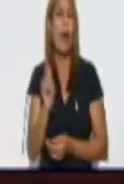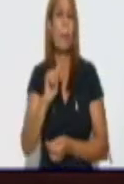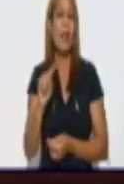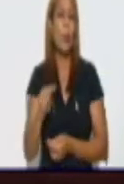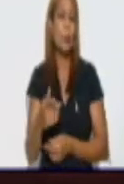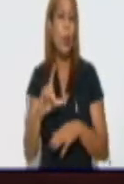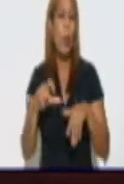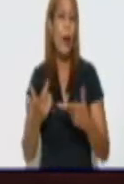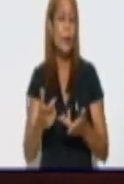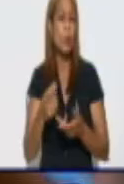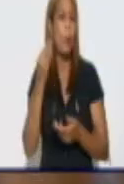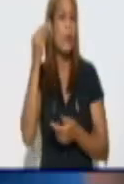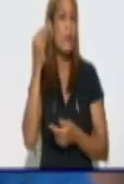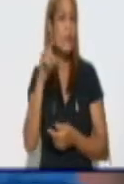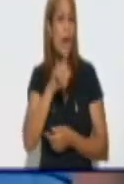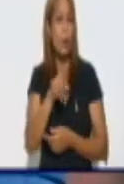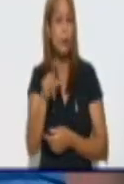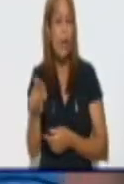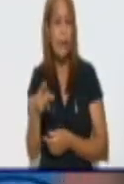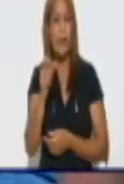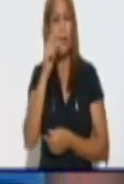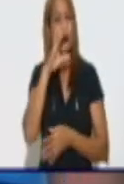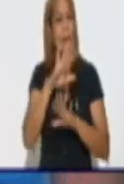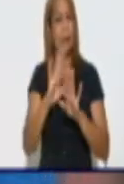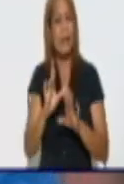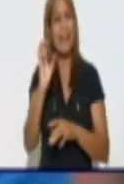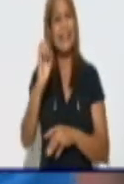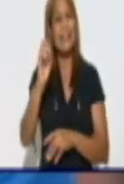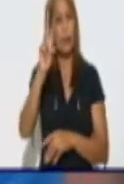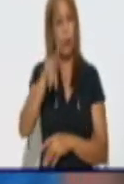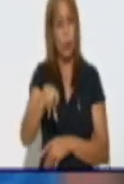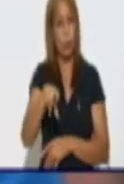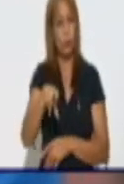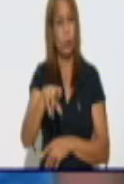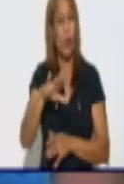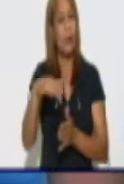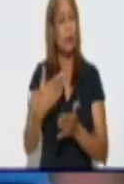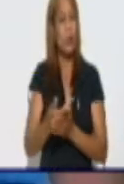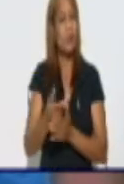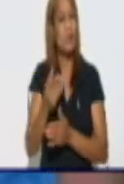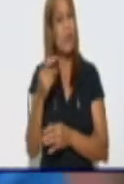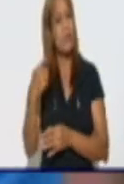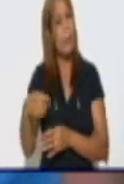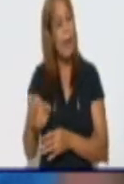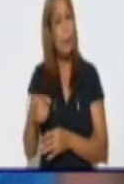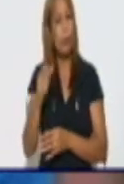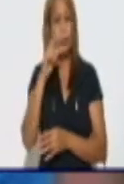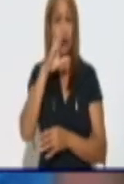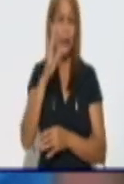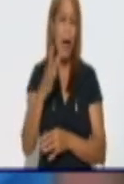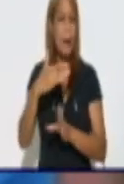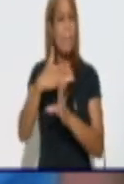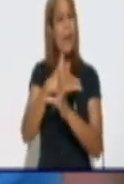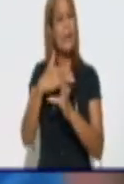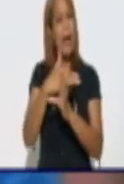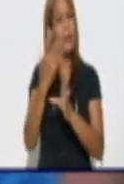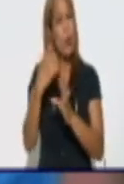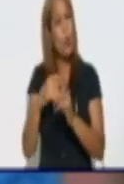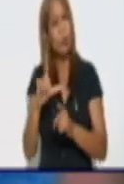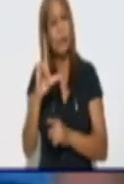en Ciro Redondo? A ver, Ciro Redondo ya debemos de terminarlo, mediados de julio debemos de terminar ya Ciro Redondo